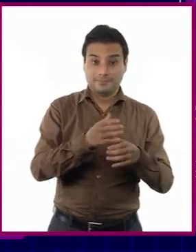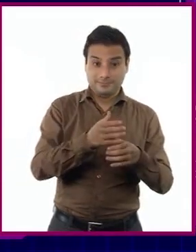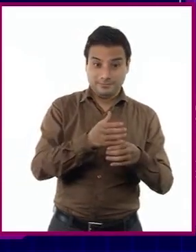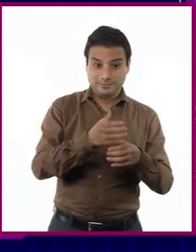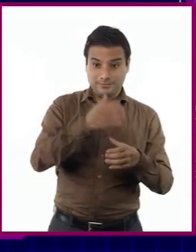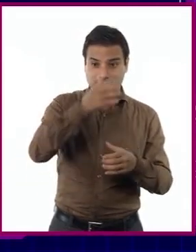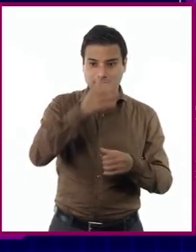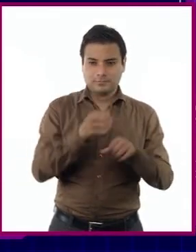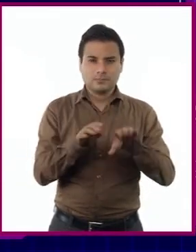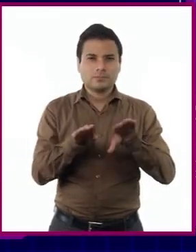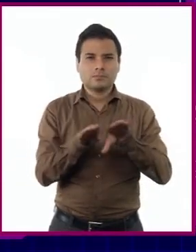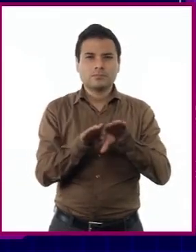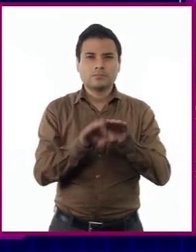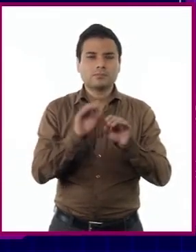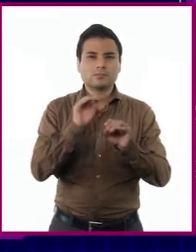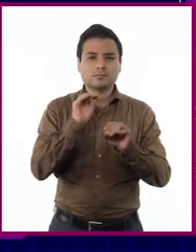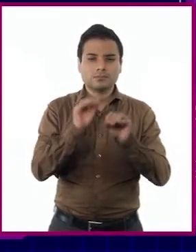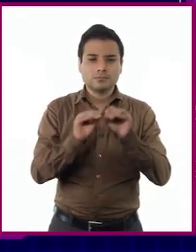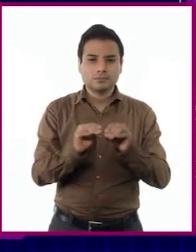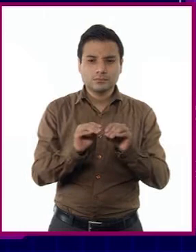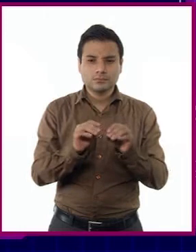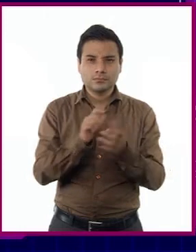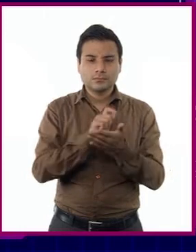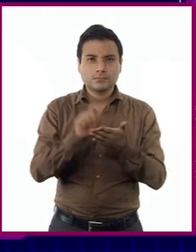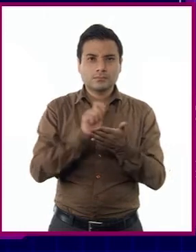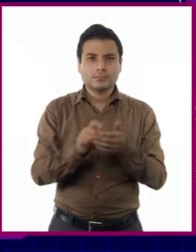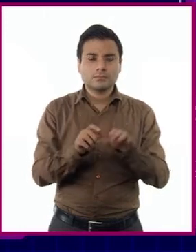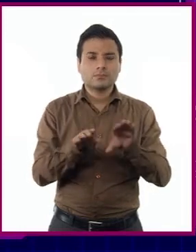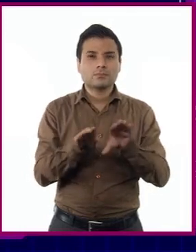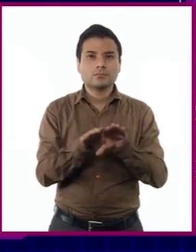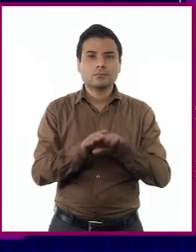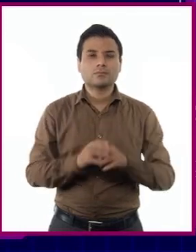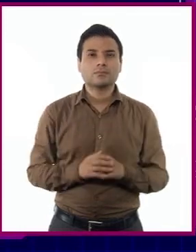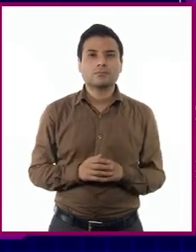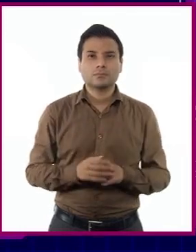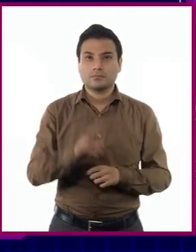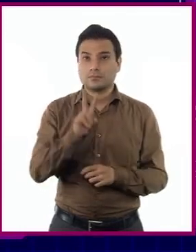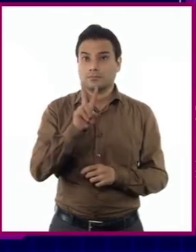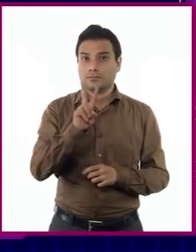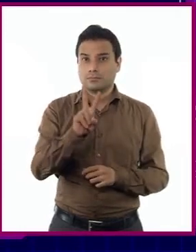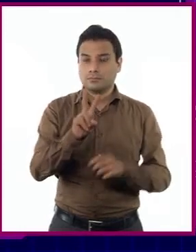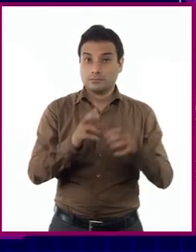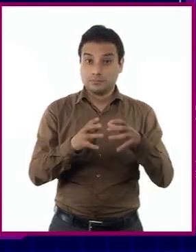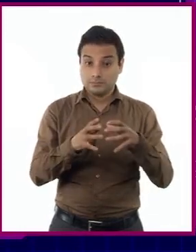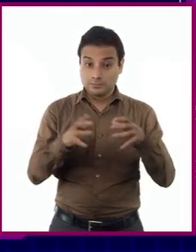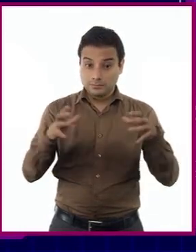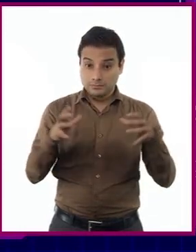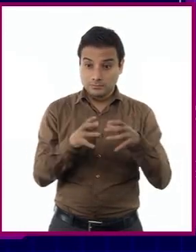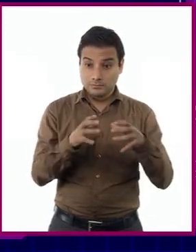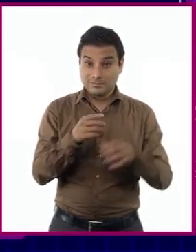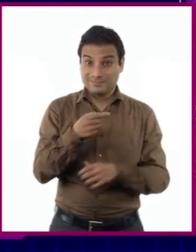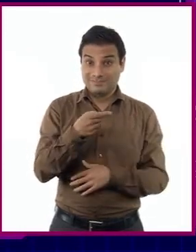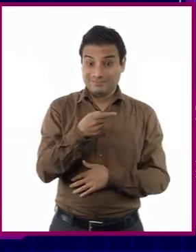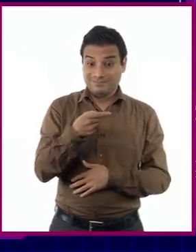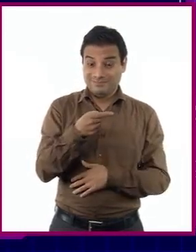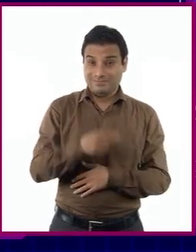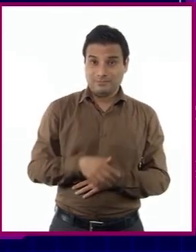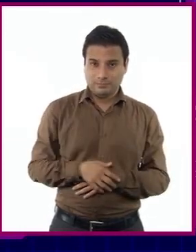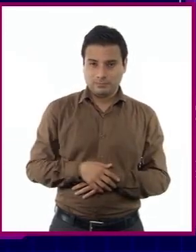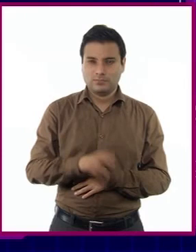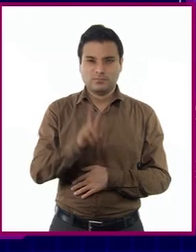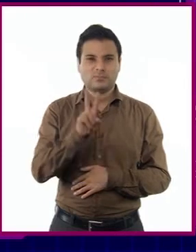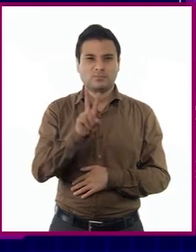inscrito se puede escribir como volumen del cilindro menos volumen del